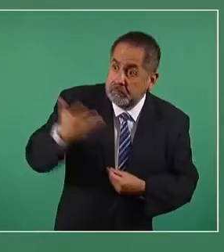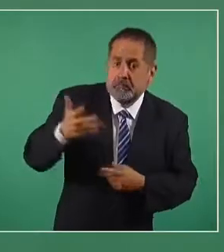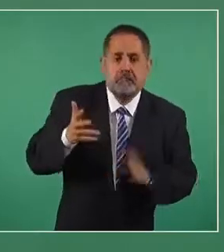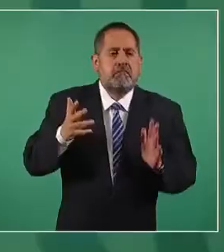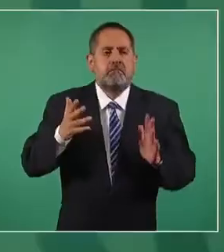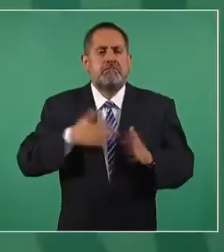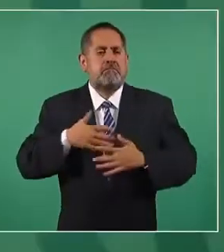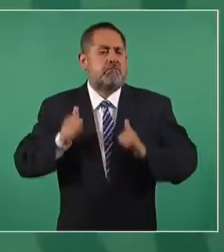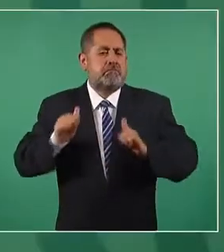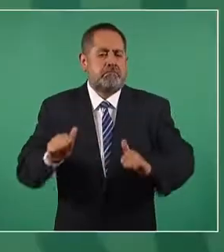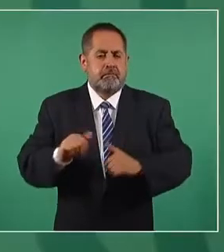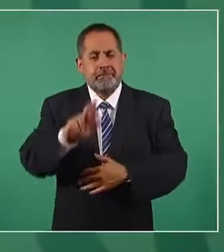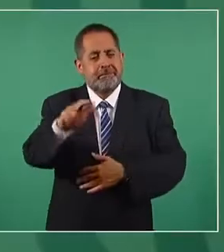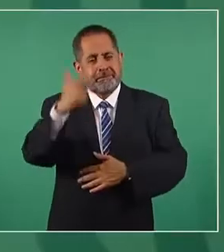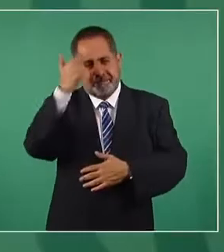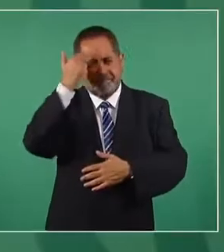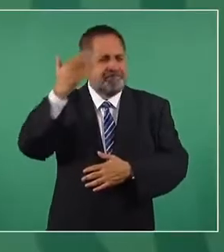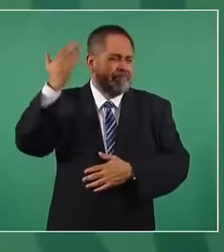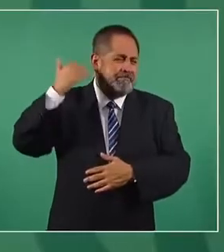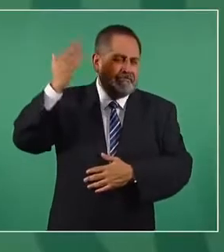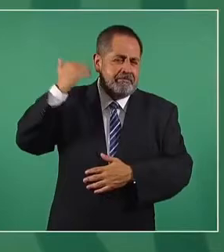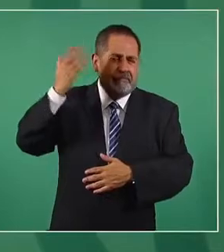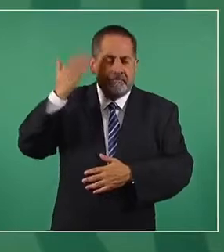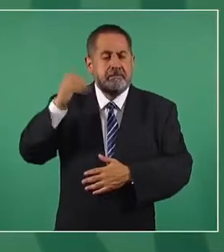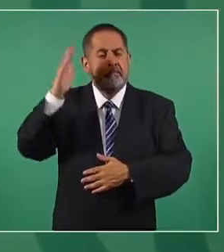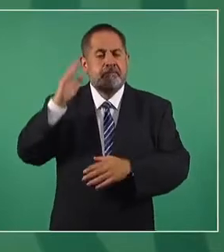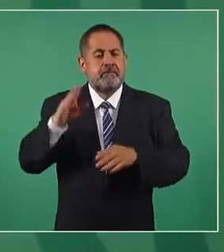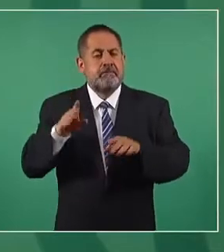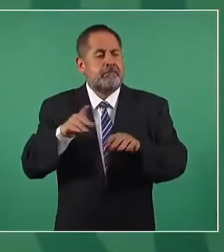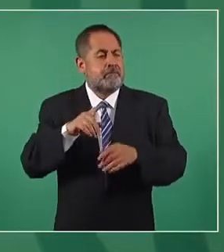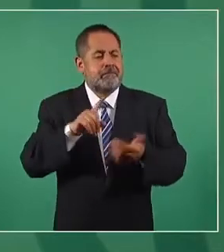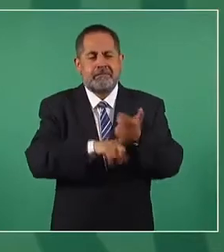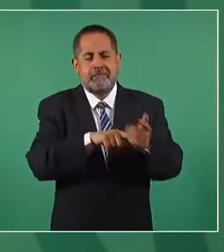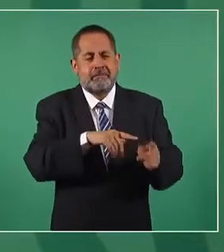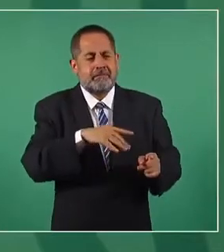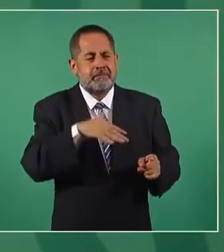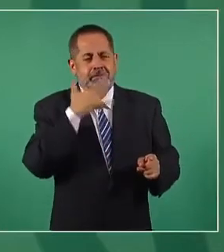antes, en los tiempos de la corrupción.